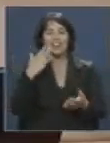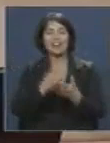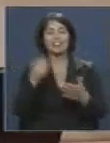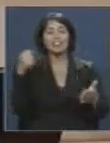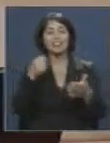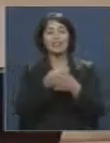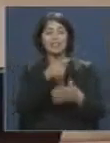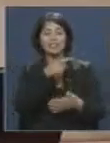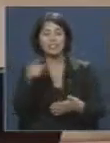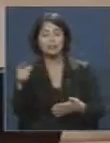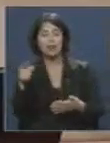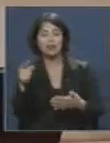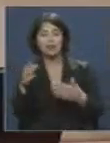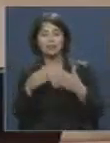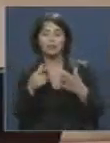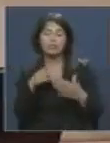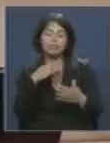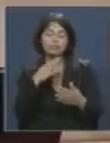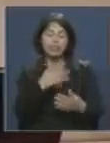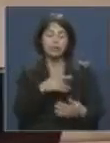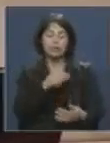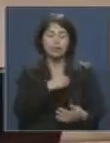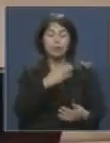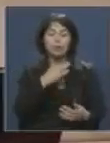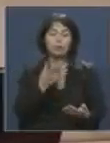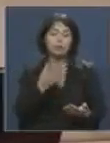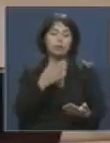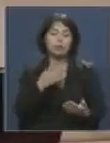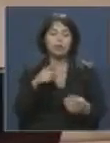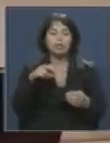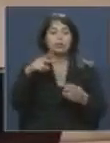semana donde tuvo un lamentable accidente.